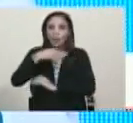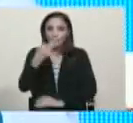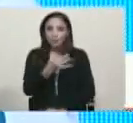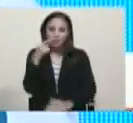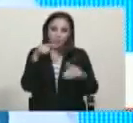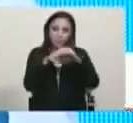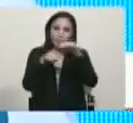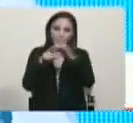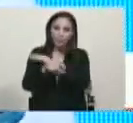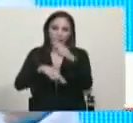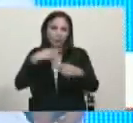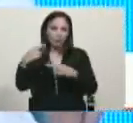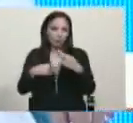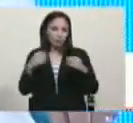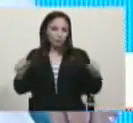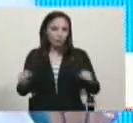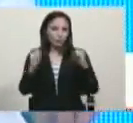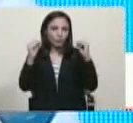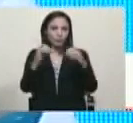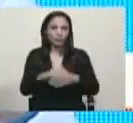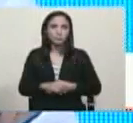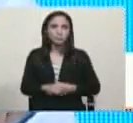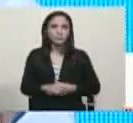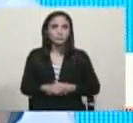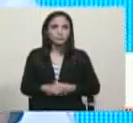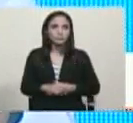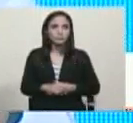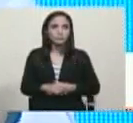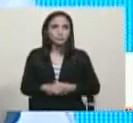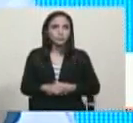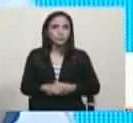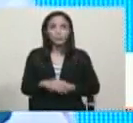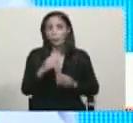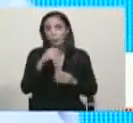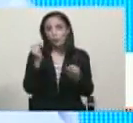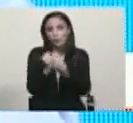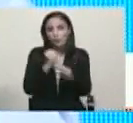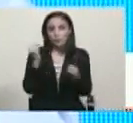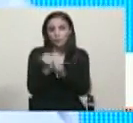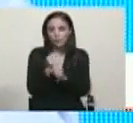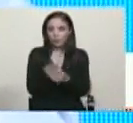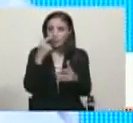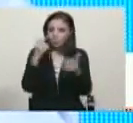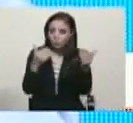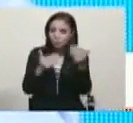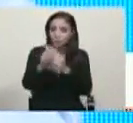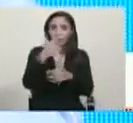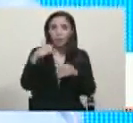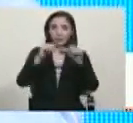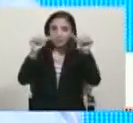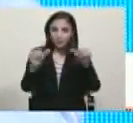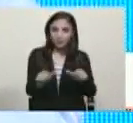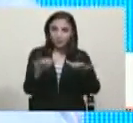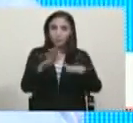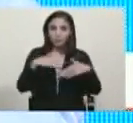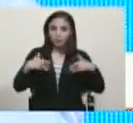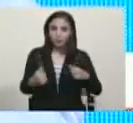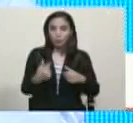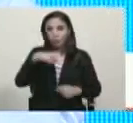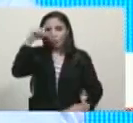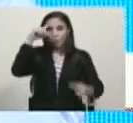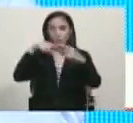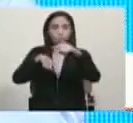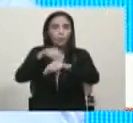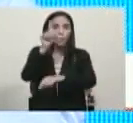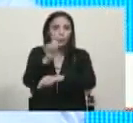revolución sigue más viva que nunca cuando avanzamos en la construcción del sistema de salud con un solo objetivo: